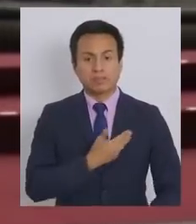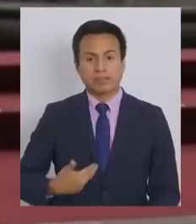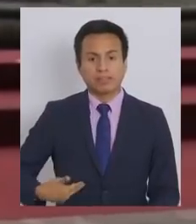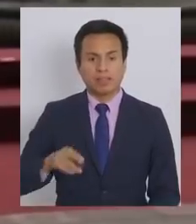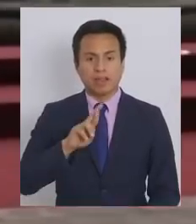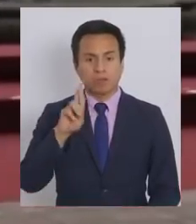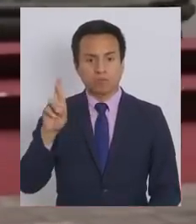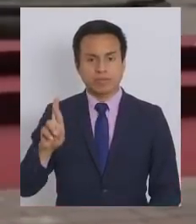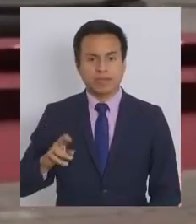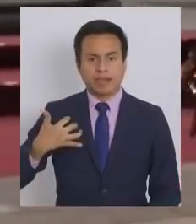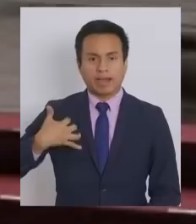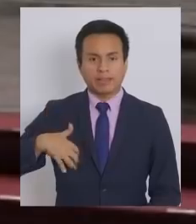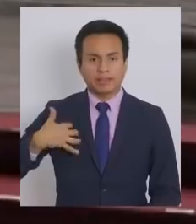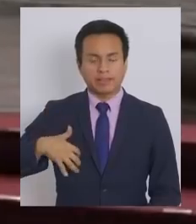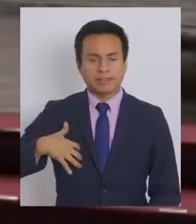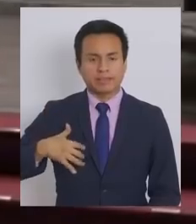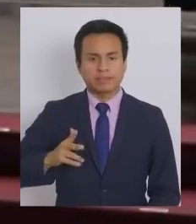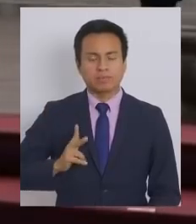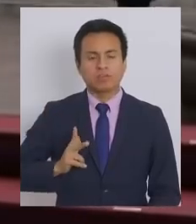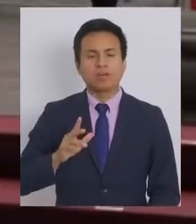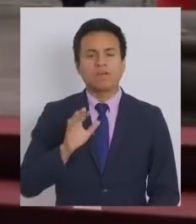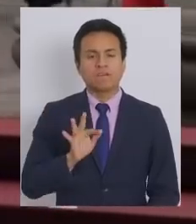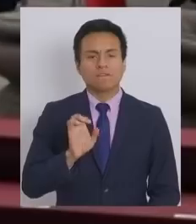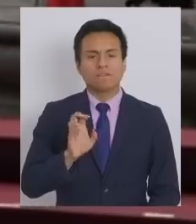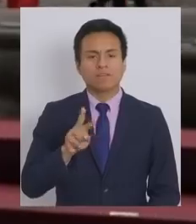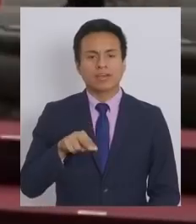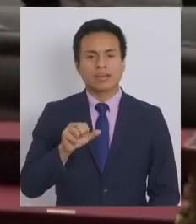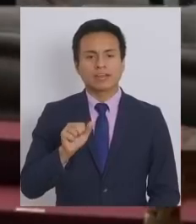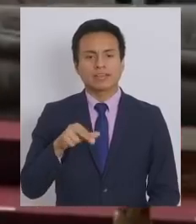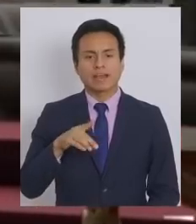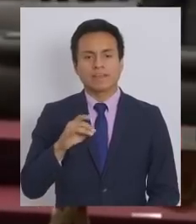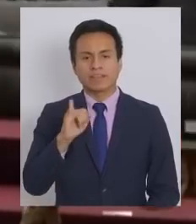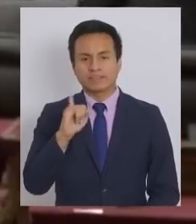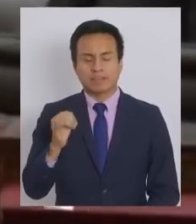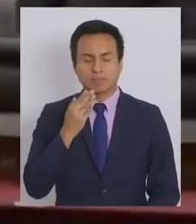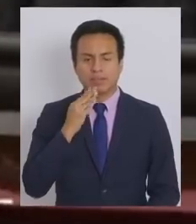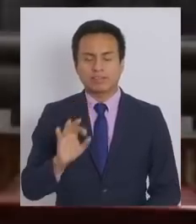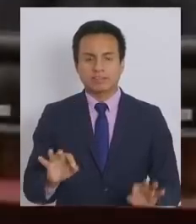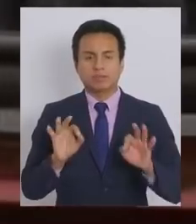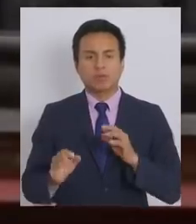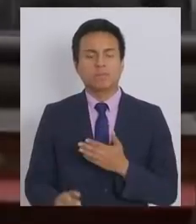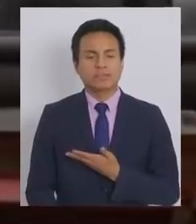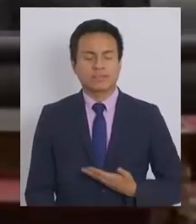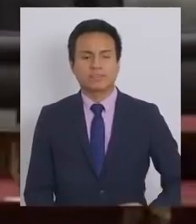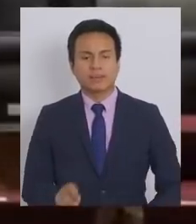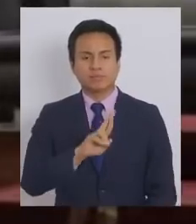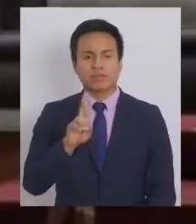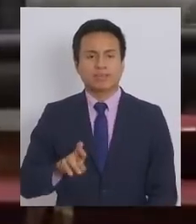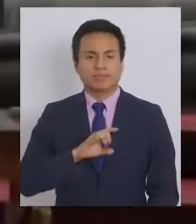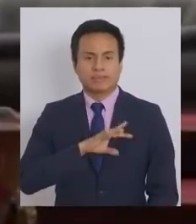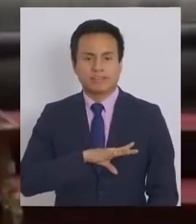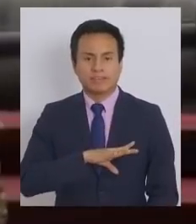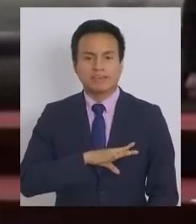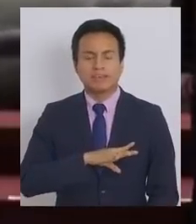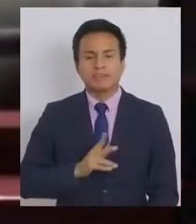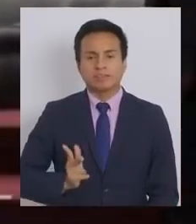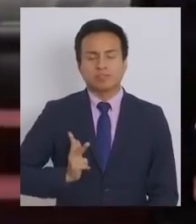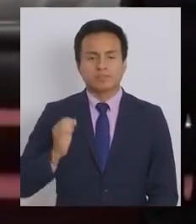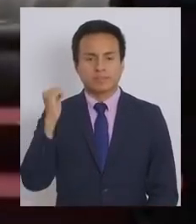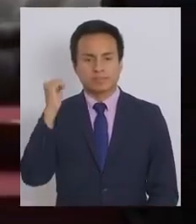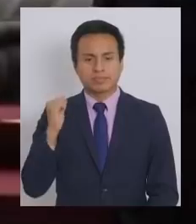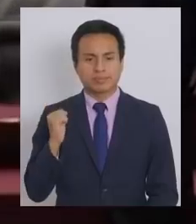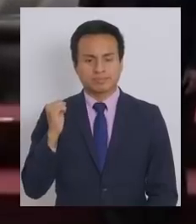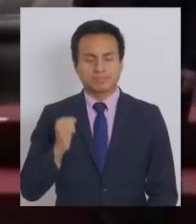Presidente de la República Argentina, señor Alberto Fernández, y el excelentísimo Presidente de la República de Chile, señor Sebastián